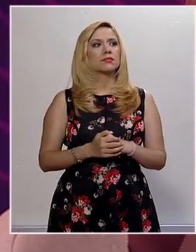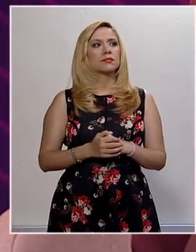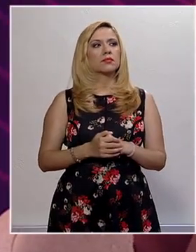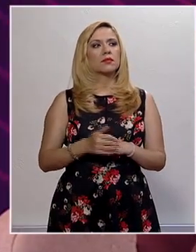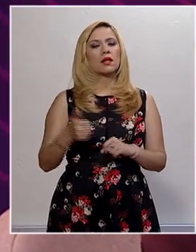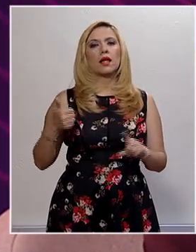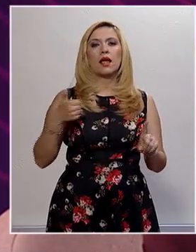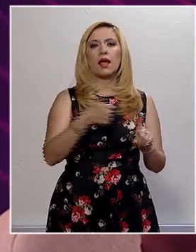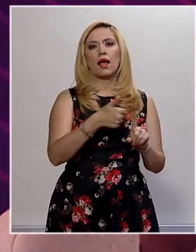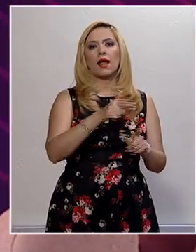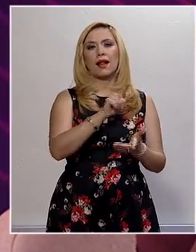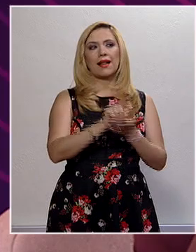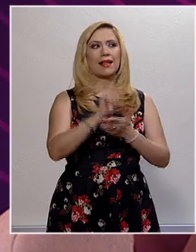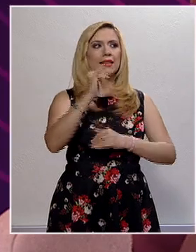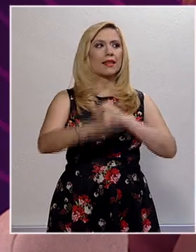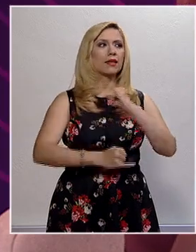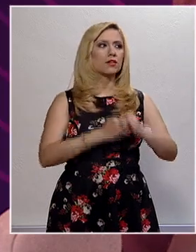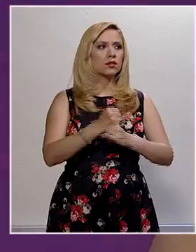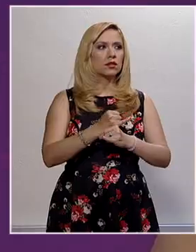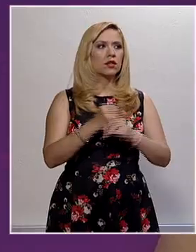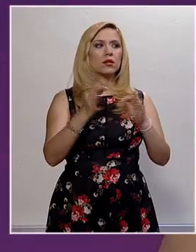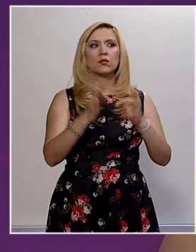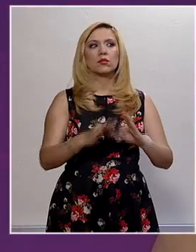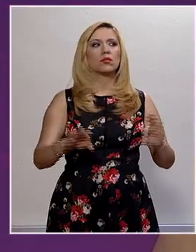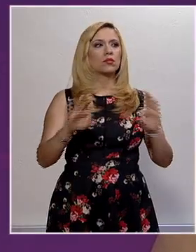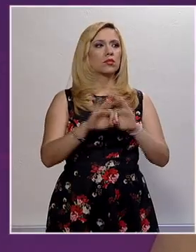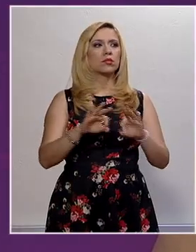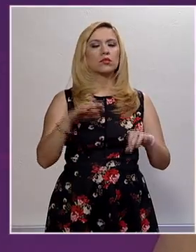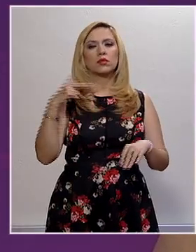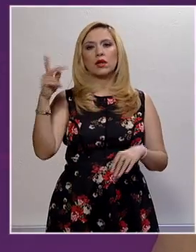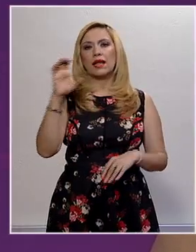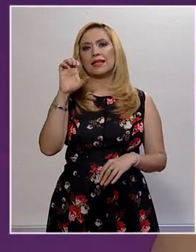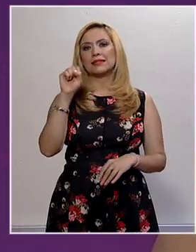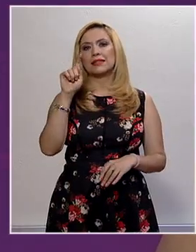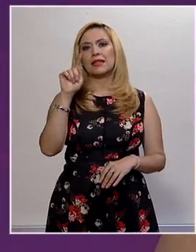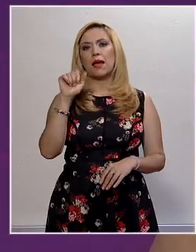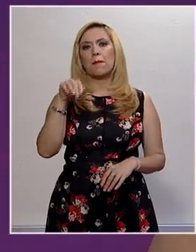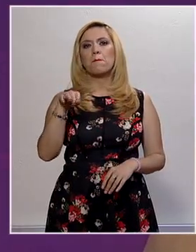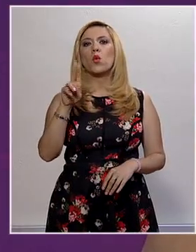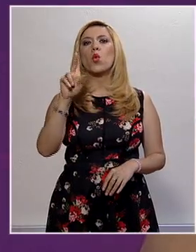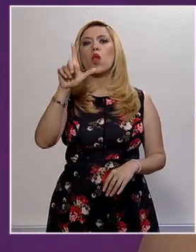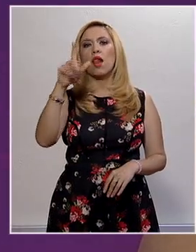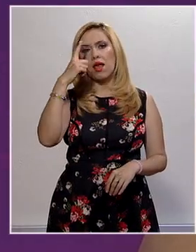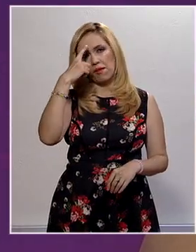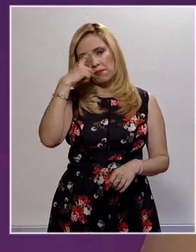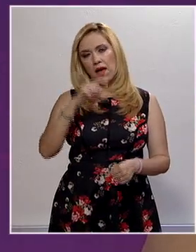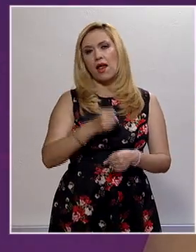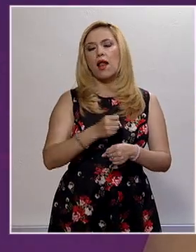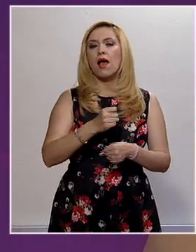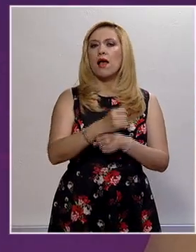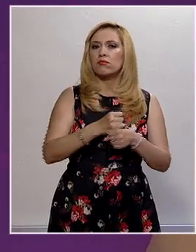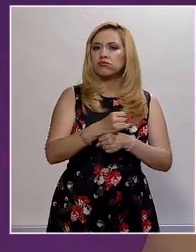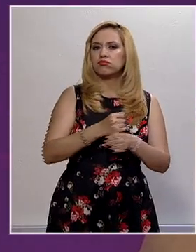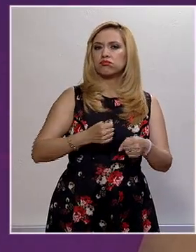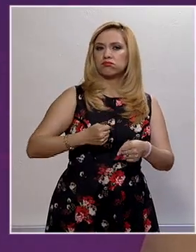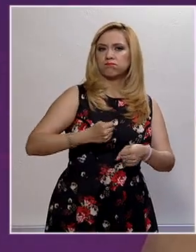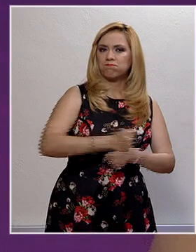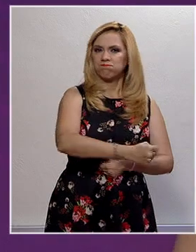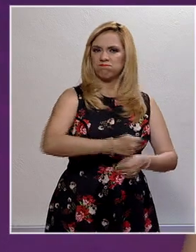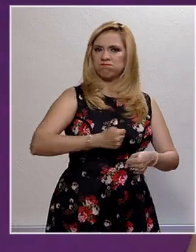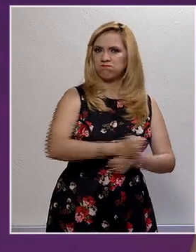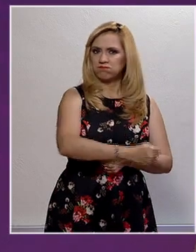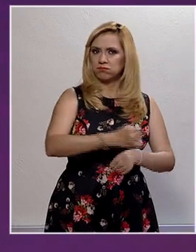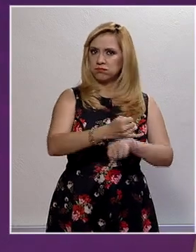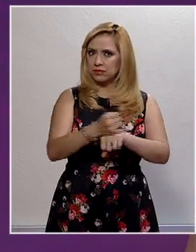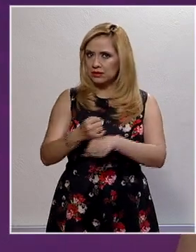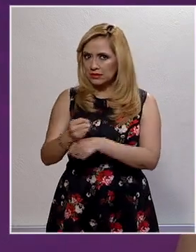los estándares internacionales, fundamentalmente el protocolo de Estambul, que es para la investigación de la tortura, el protocolo de Minnesota para